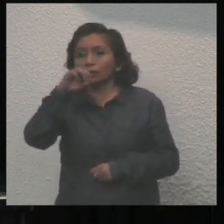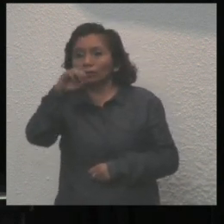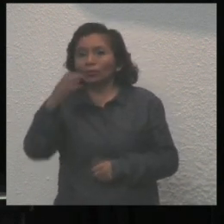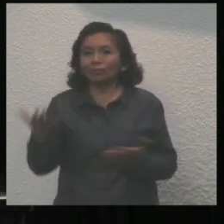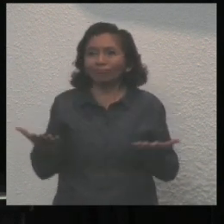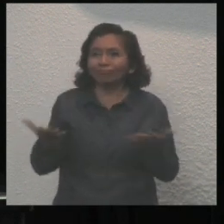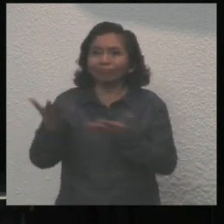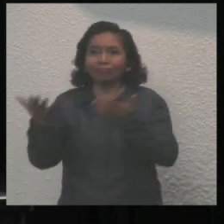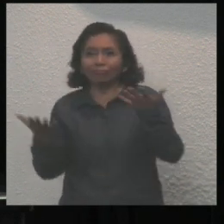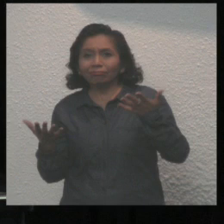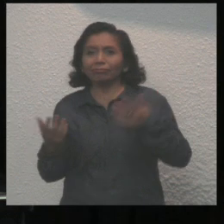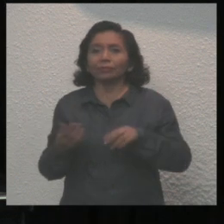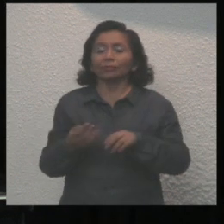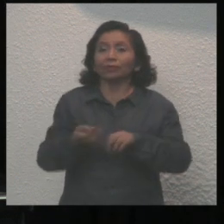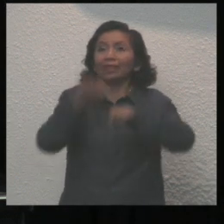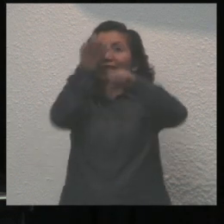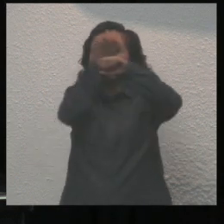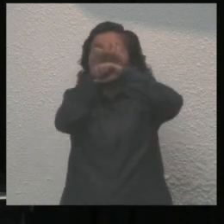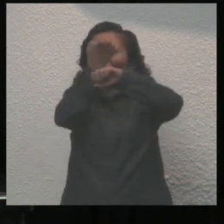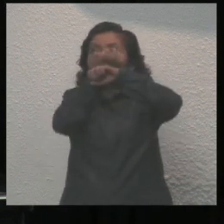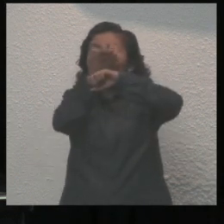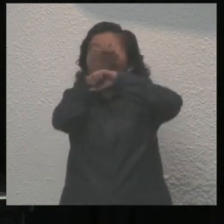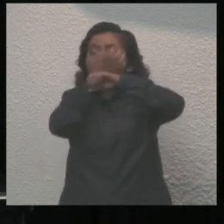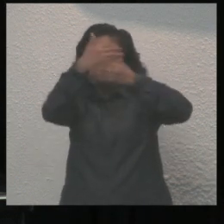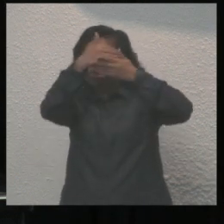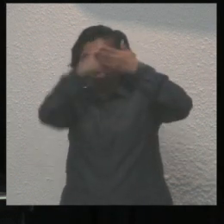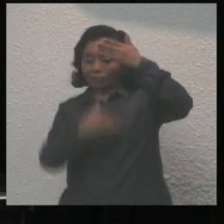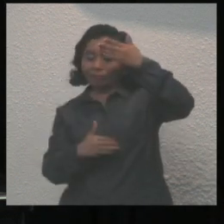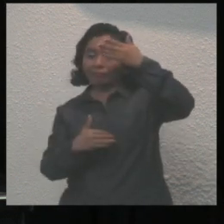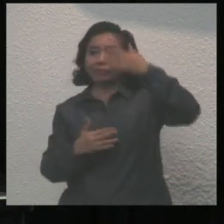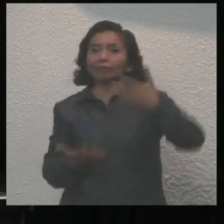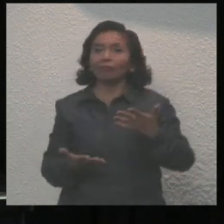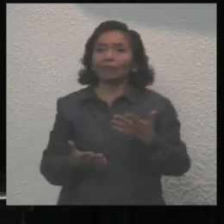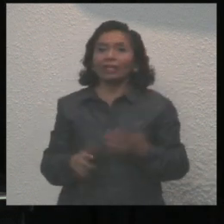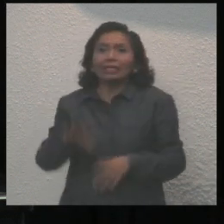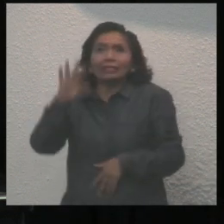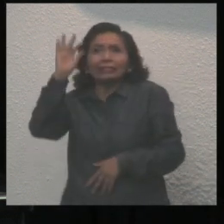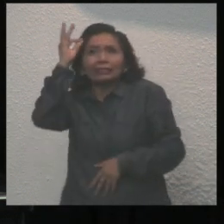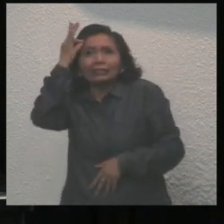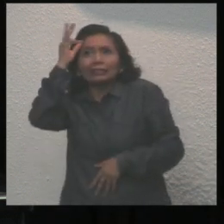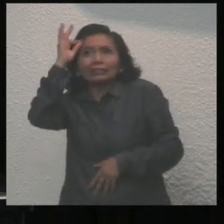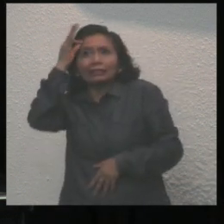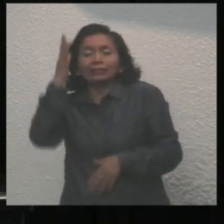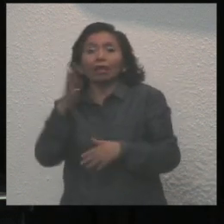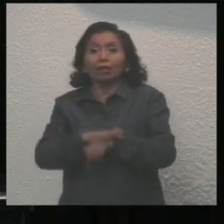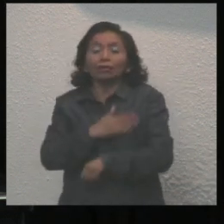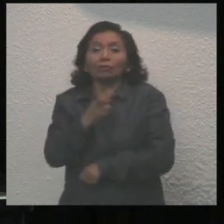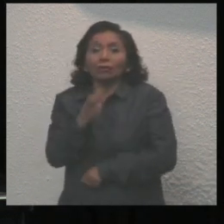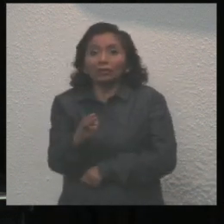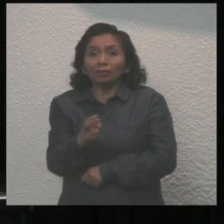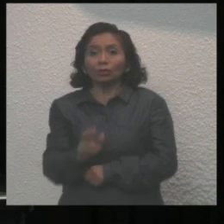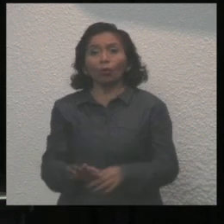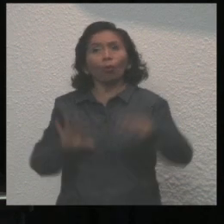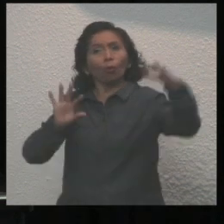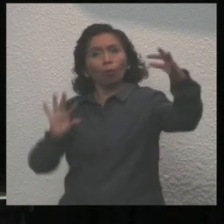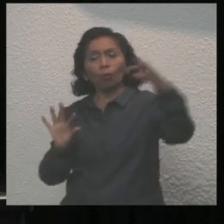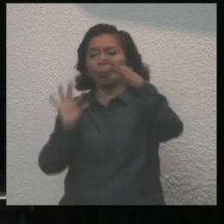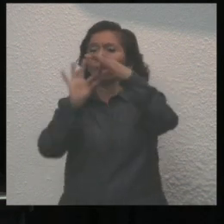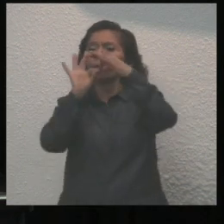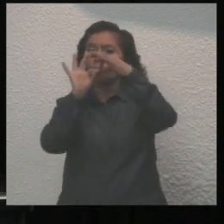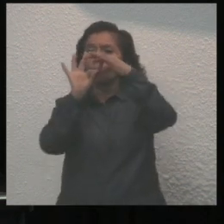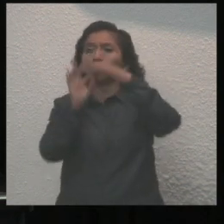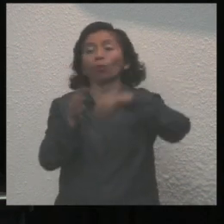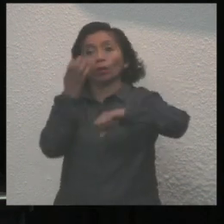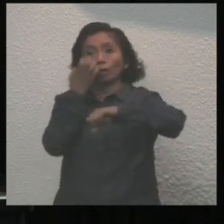la tutela de los Estados Unidos de Norteamérica. Es la del servilismo más extremo. Por eso se renuevan las alianzas con el vecino del